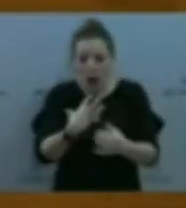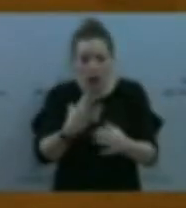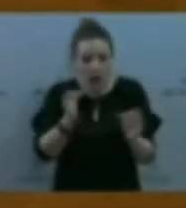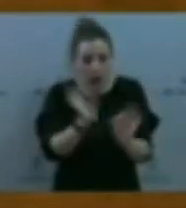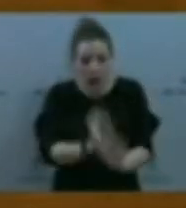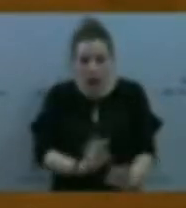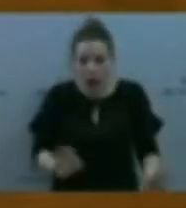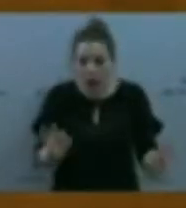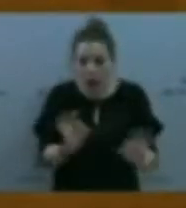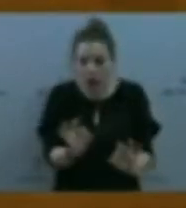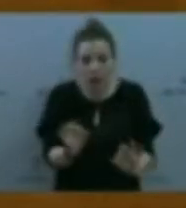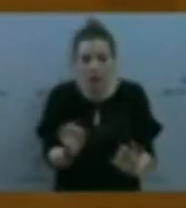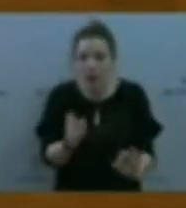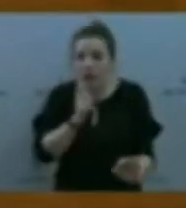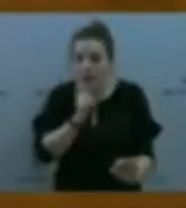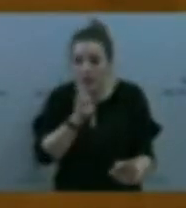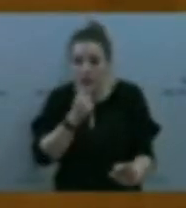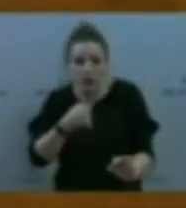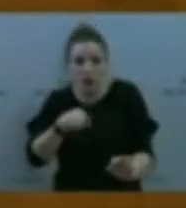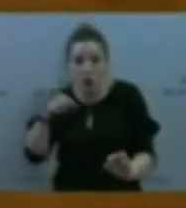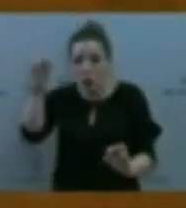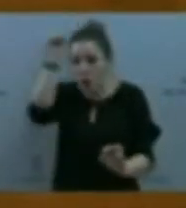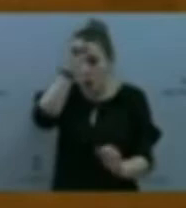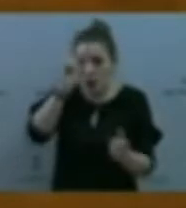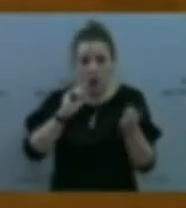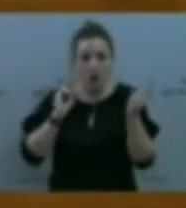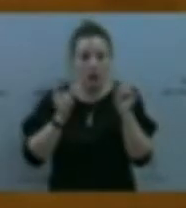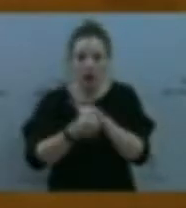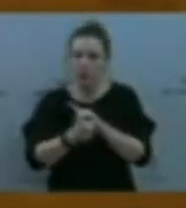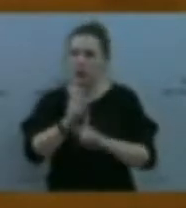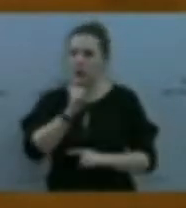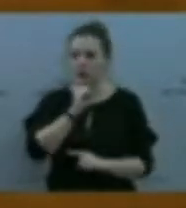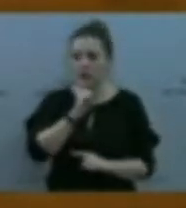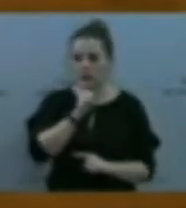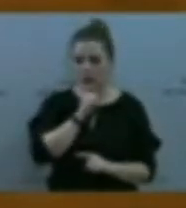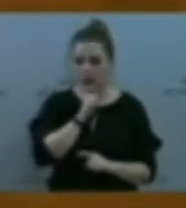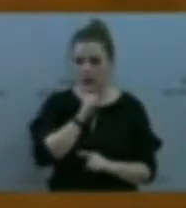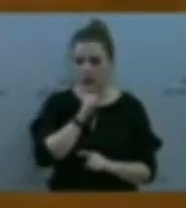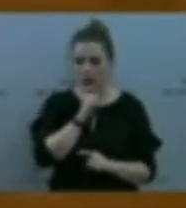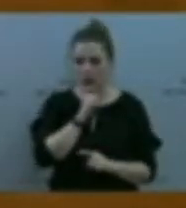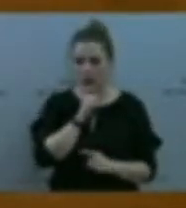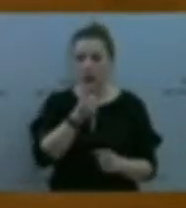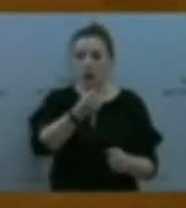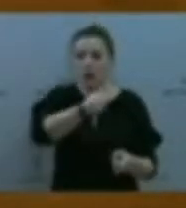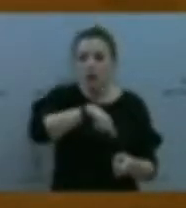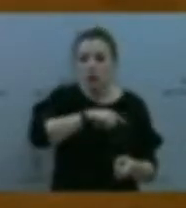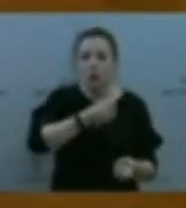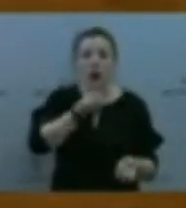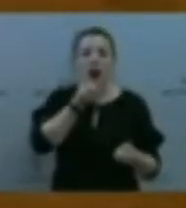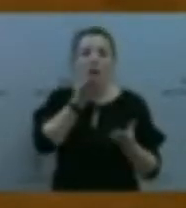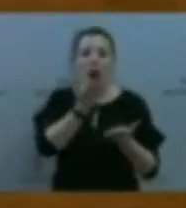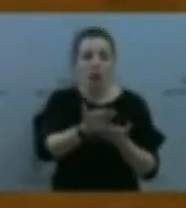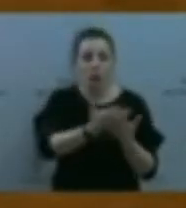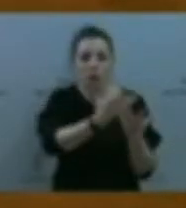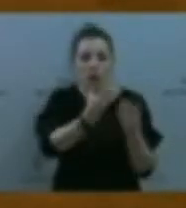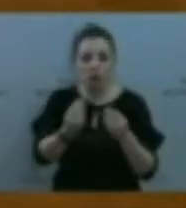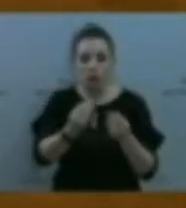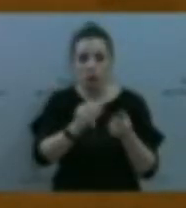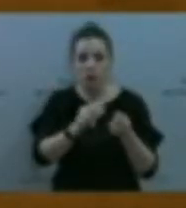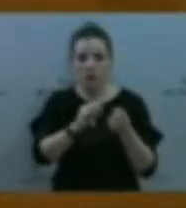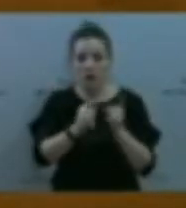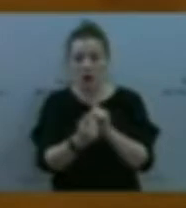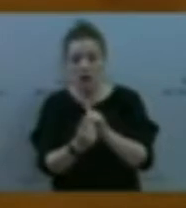posición. En nuestra intervención dimos una serie de argumentos que muchos han mareado. Solo ha desaparecido una circunstancia, que le doy la razón,